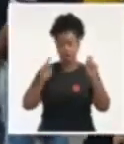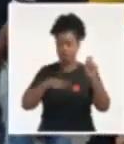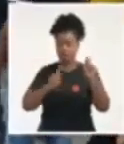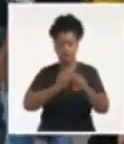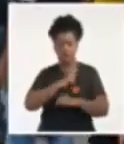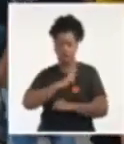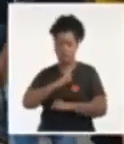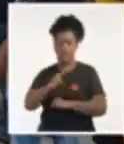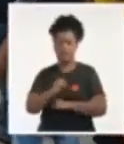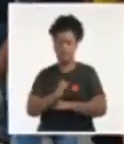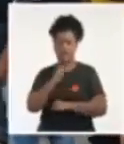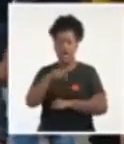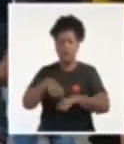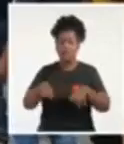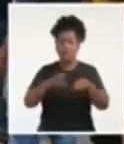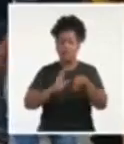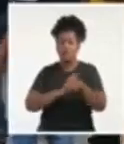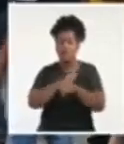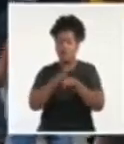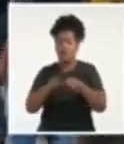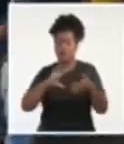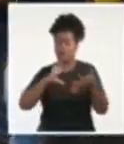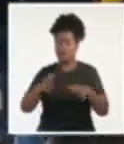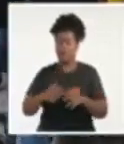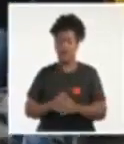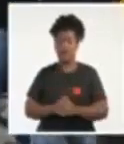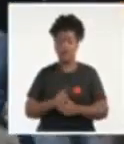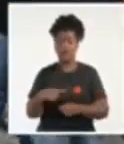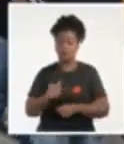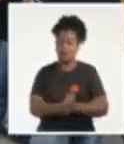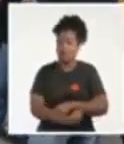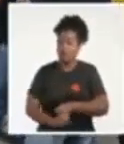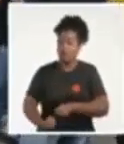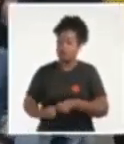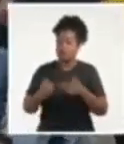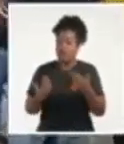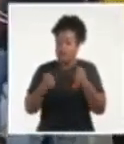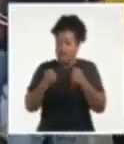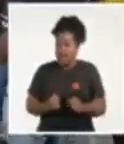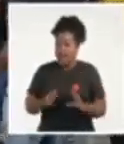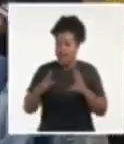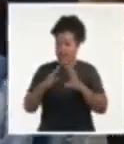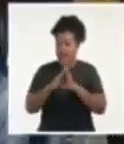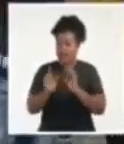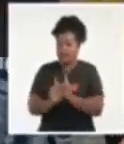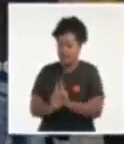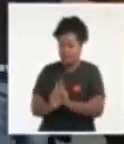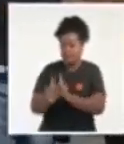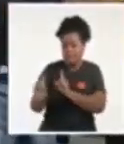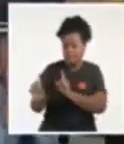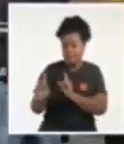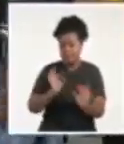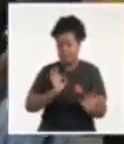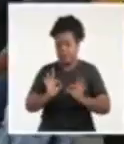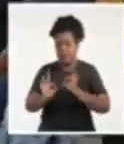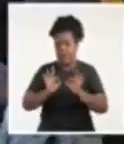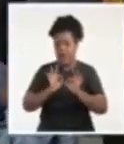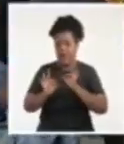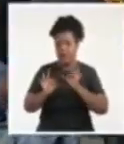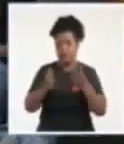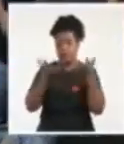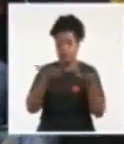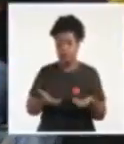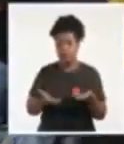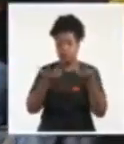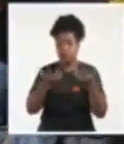pandemia compleja, donde los principales esfuerzos lo estamos haciendo para buscar aislamiento social, distanciamiento físico, para cortar la transmisión